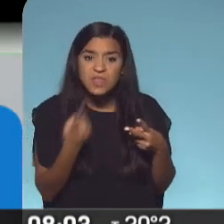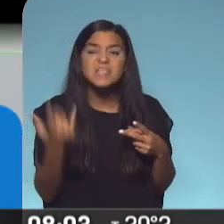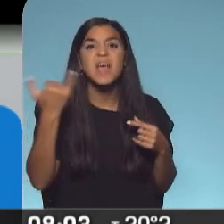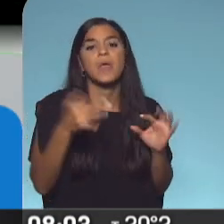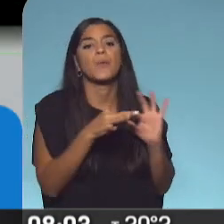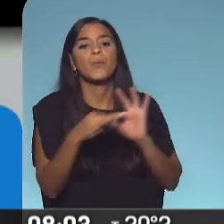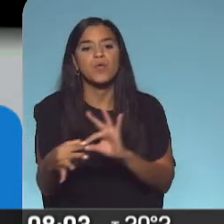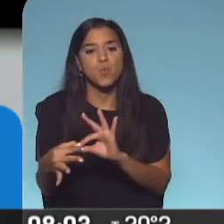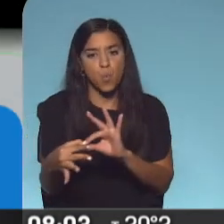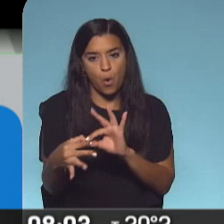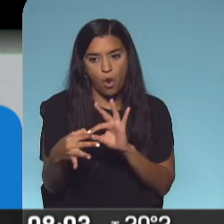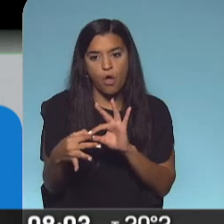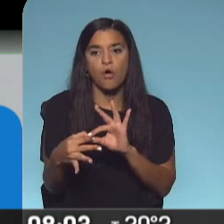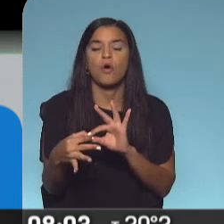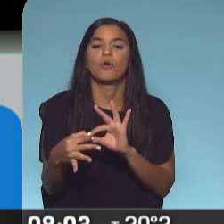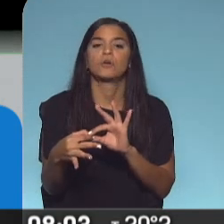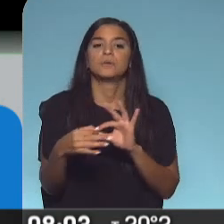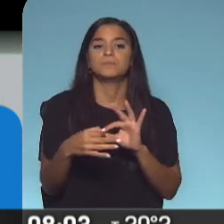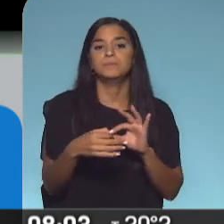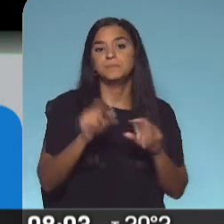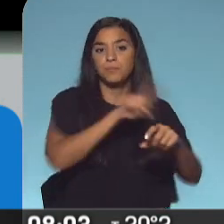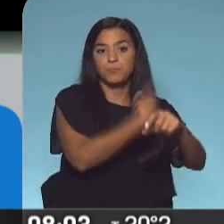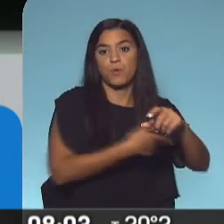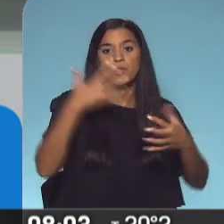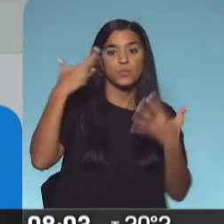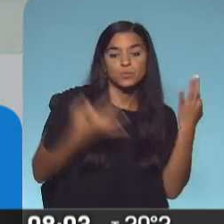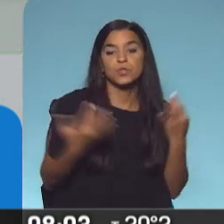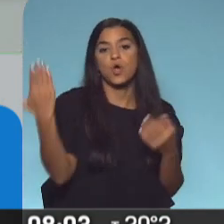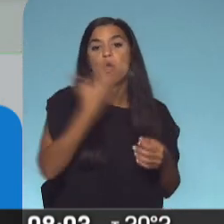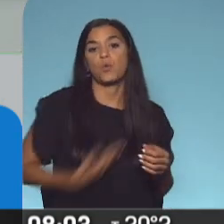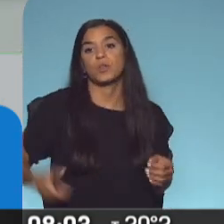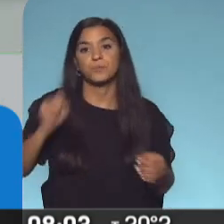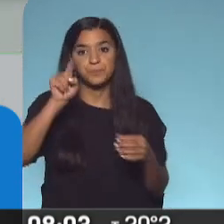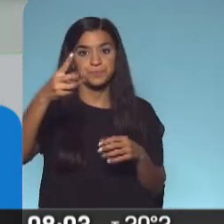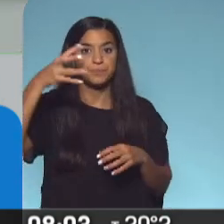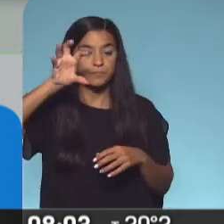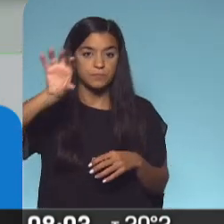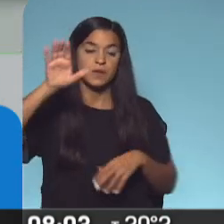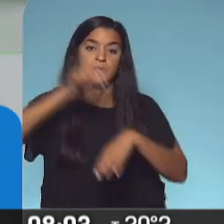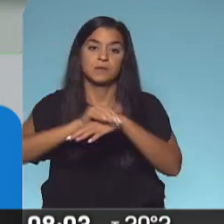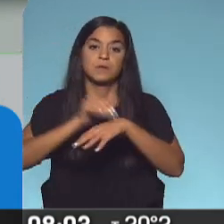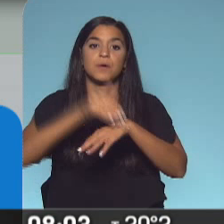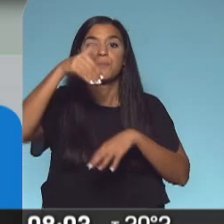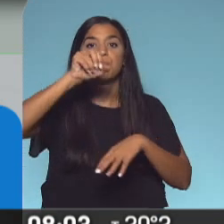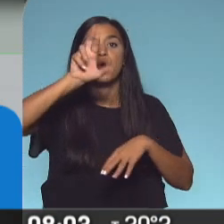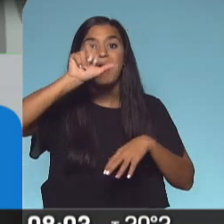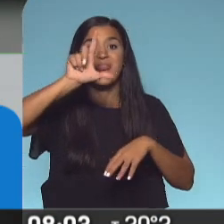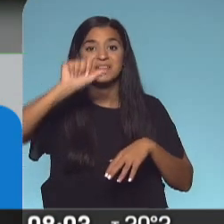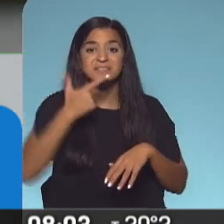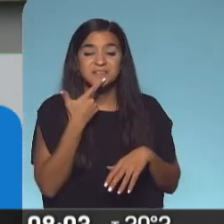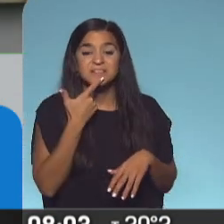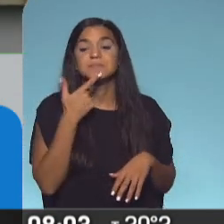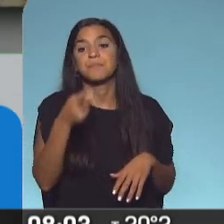vínculos entre el Poder Judicial y el gobierno de la provincia a cargo del gobernador Gerardo Morales